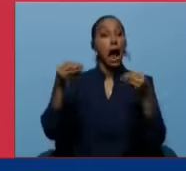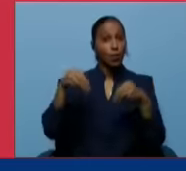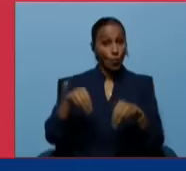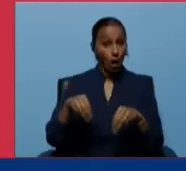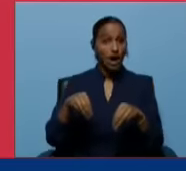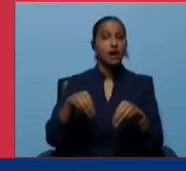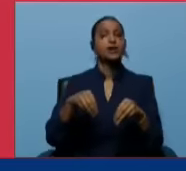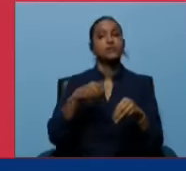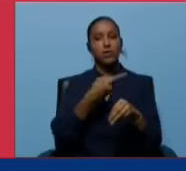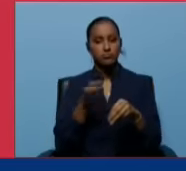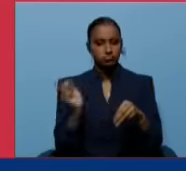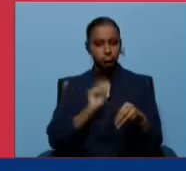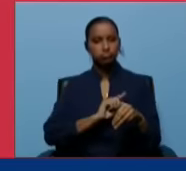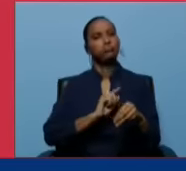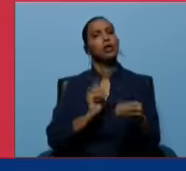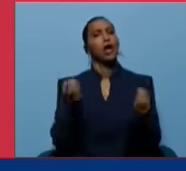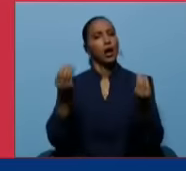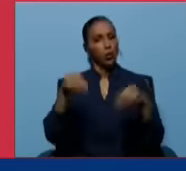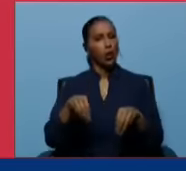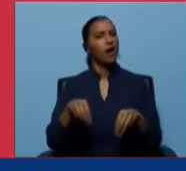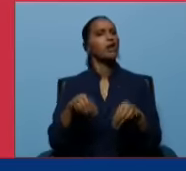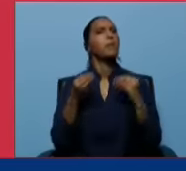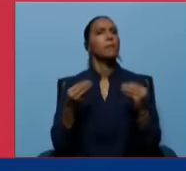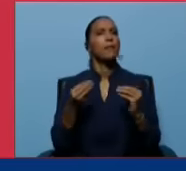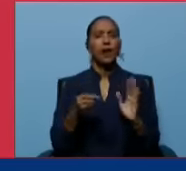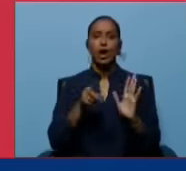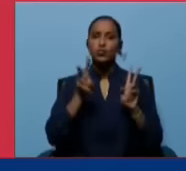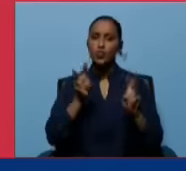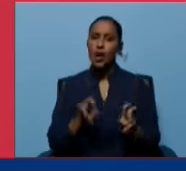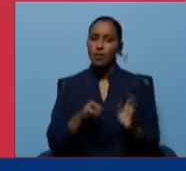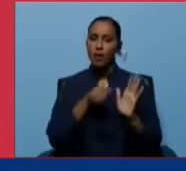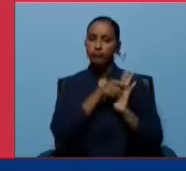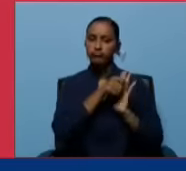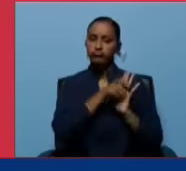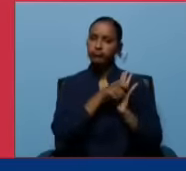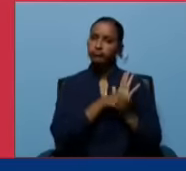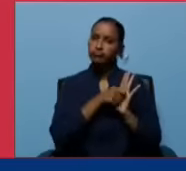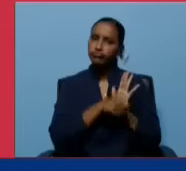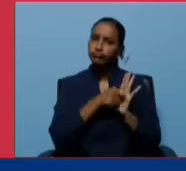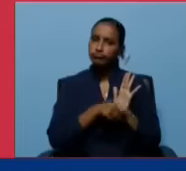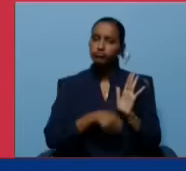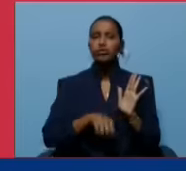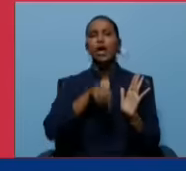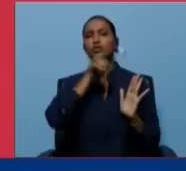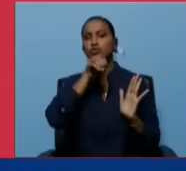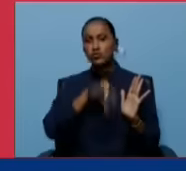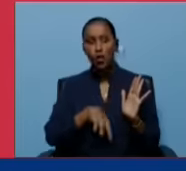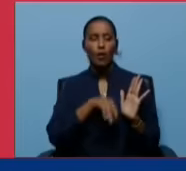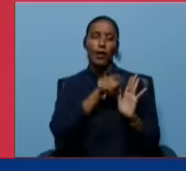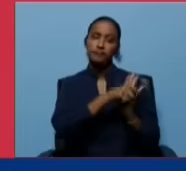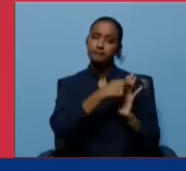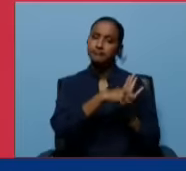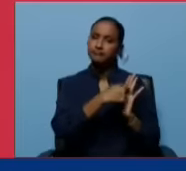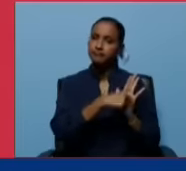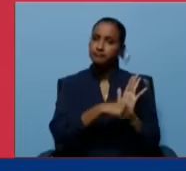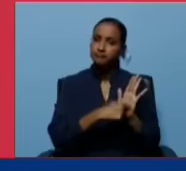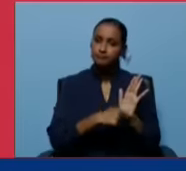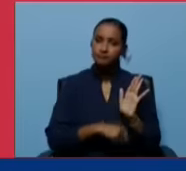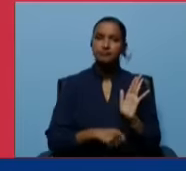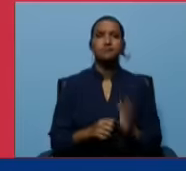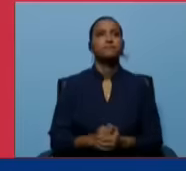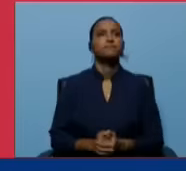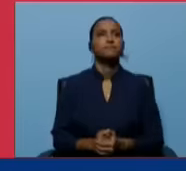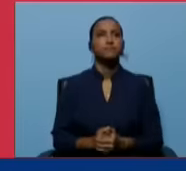comunes, para que quede escrito la nueva historia con mucha fuerza, pero a través de